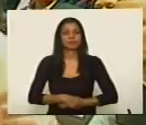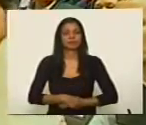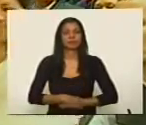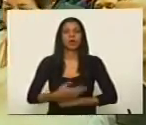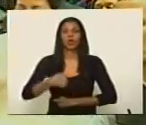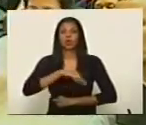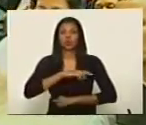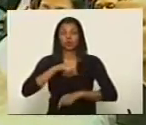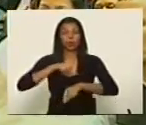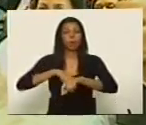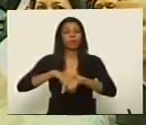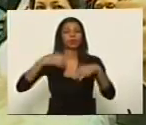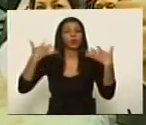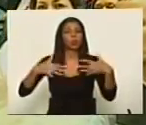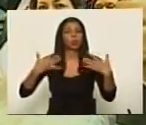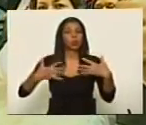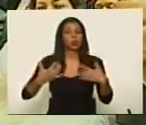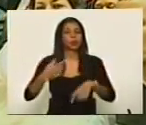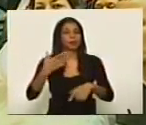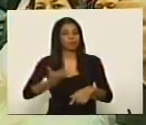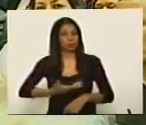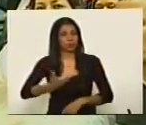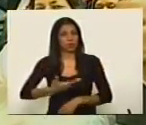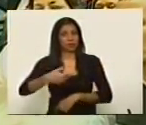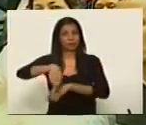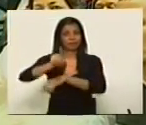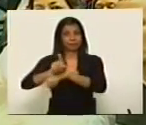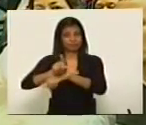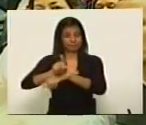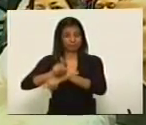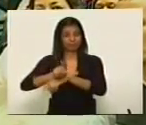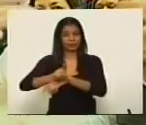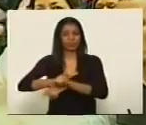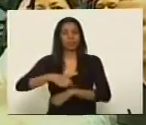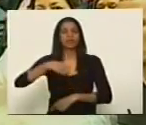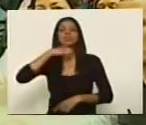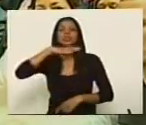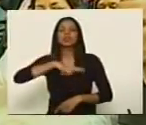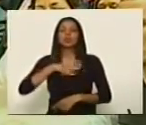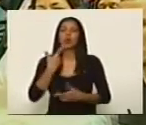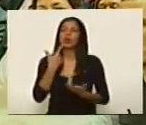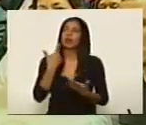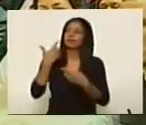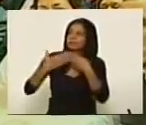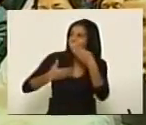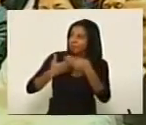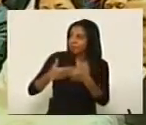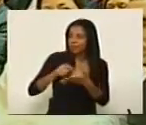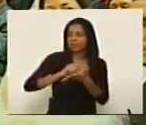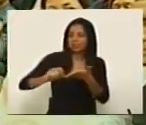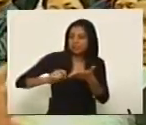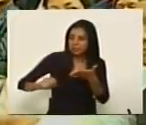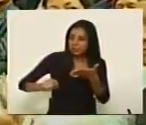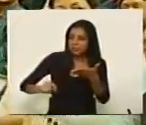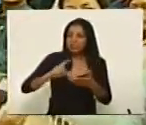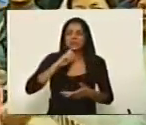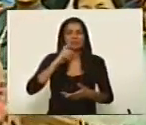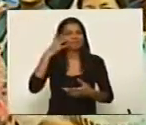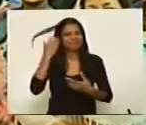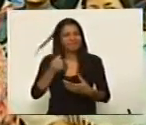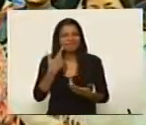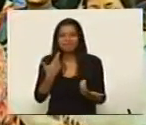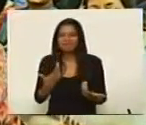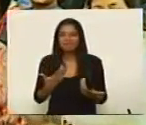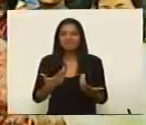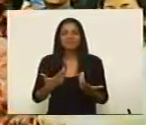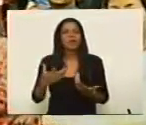estamos en un momento histórico. Lo decíamos recientemente, la historia nunca parece histórica cuando la estamos escribiendo. Hace pocas horas,